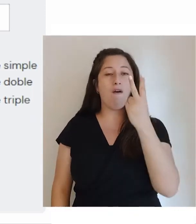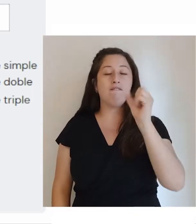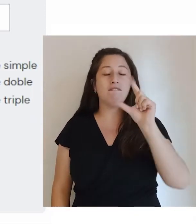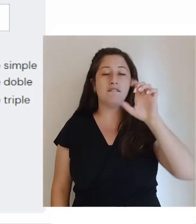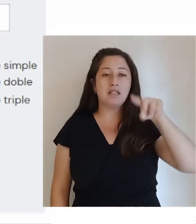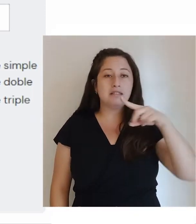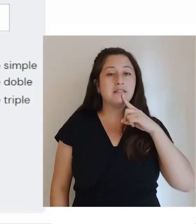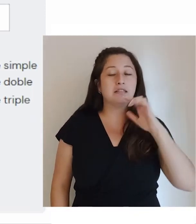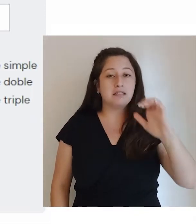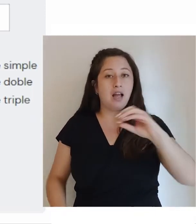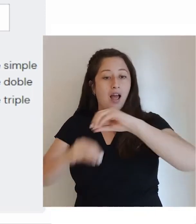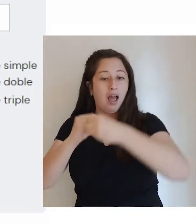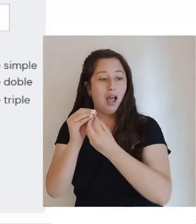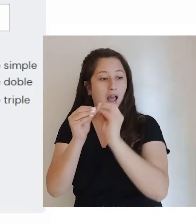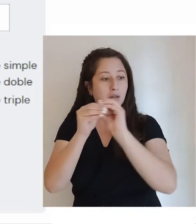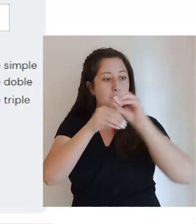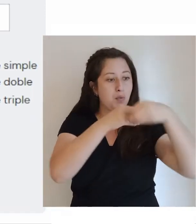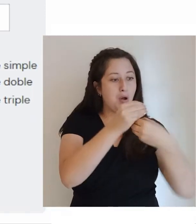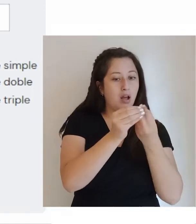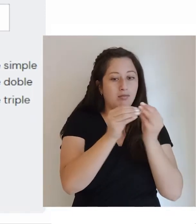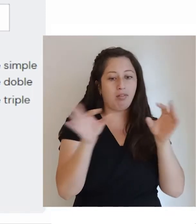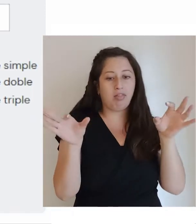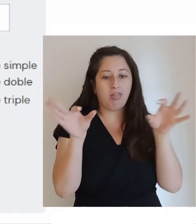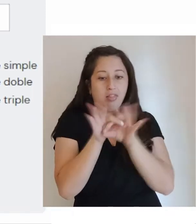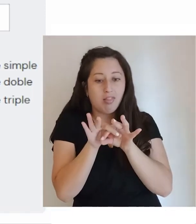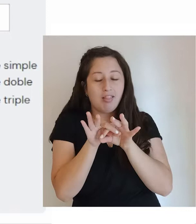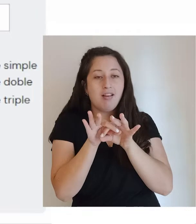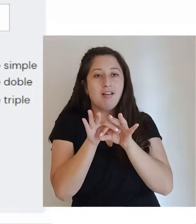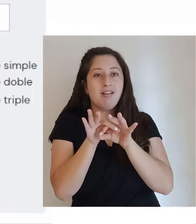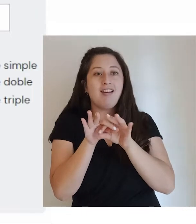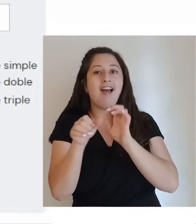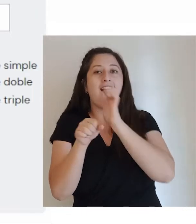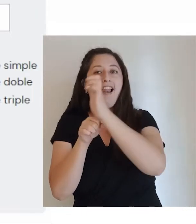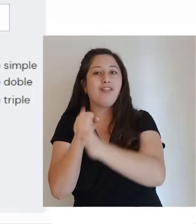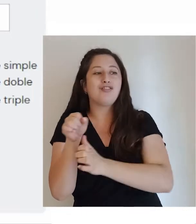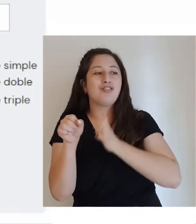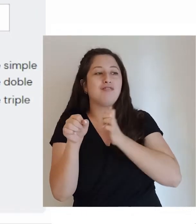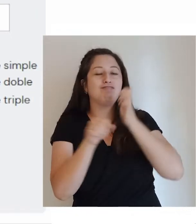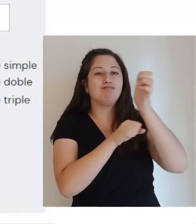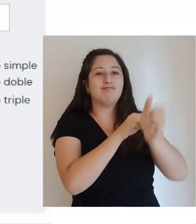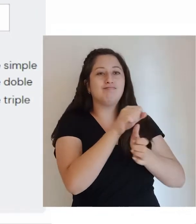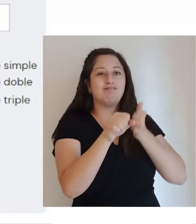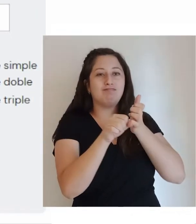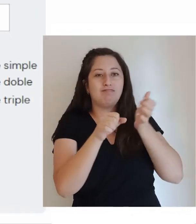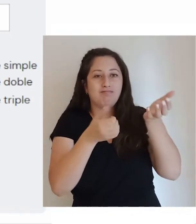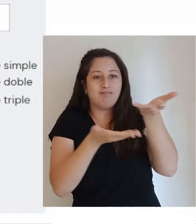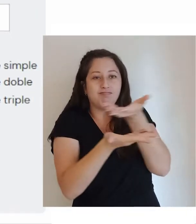los átomos que forman este tipo de enlace comparten pares de